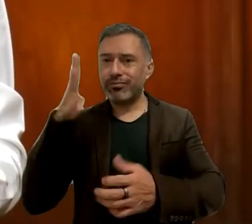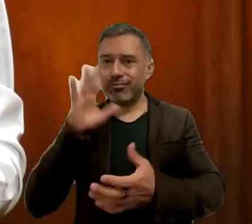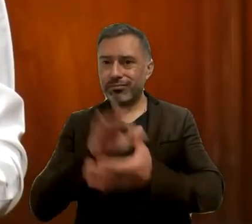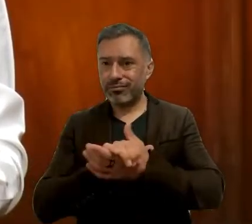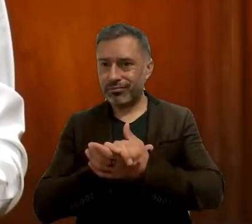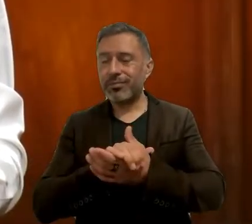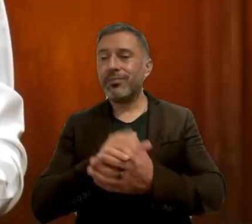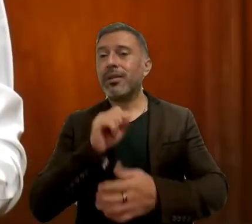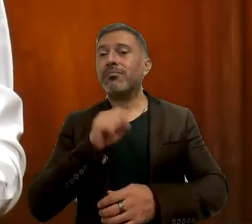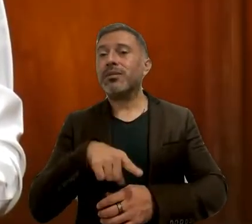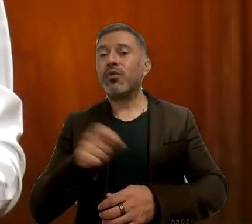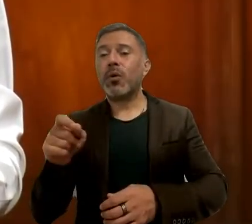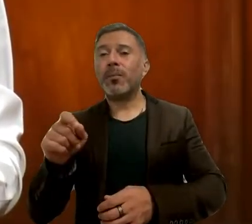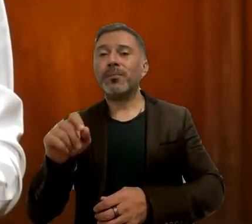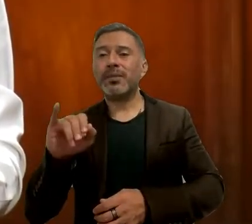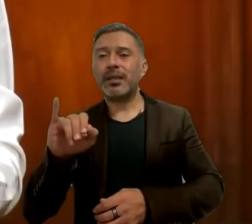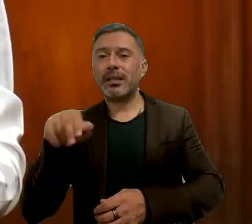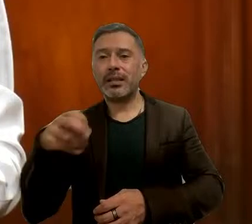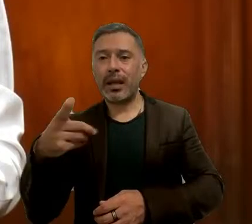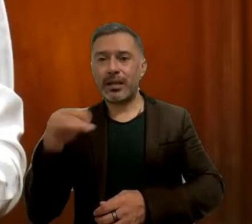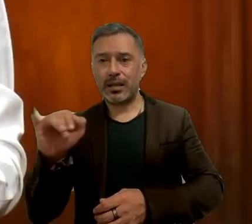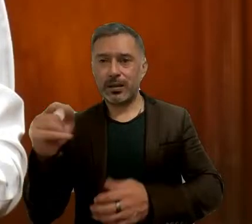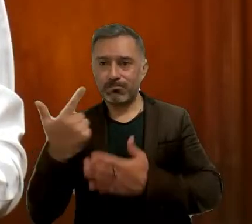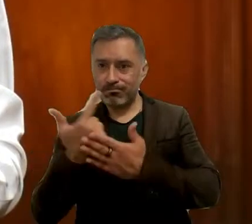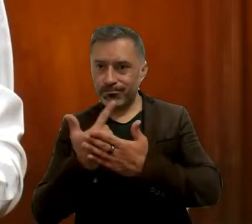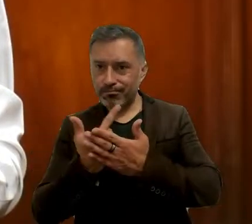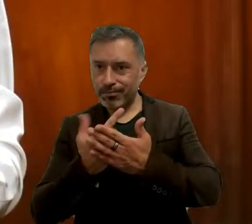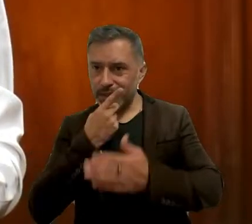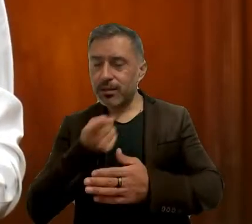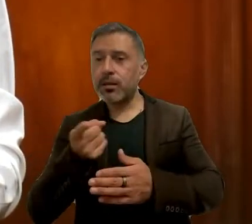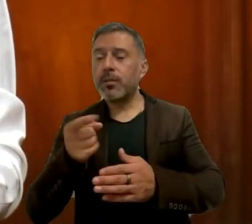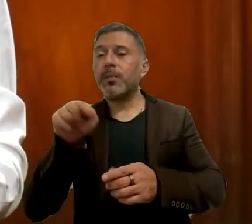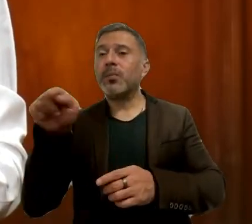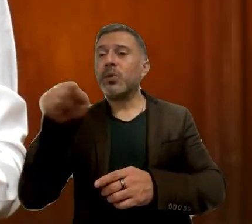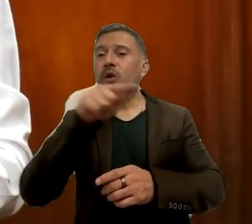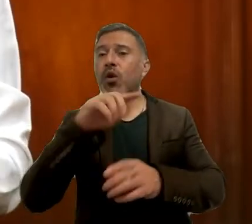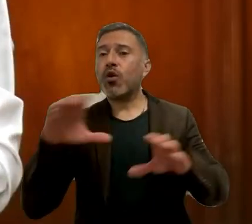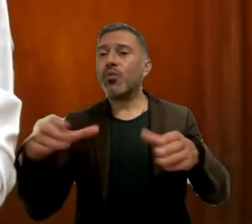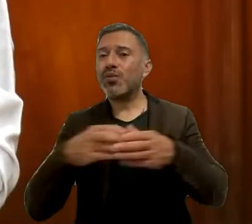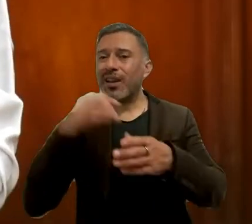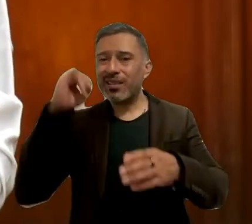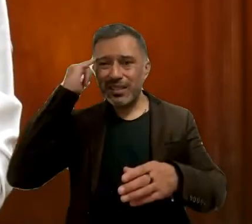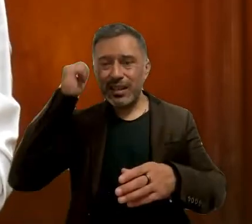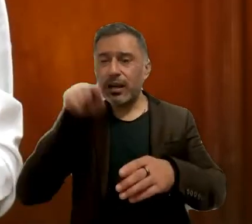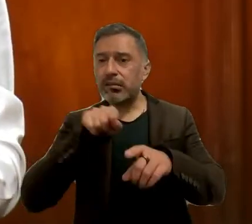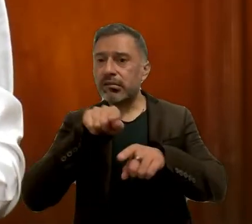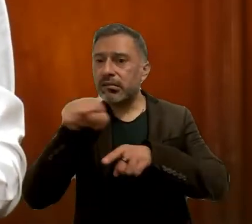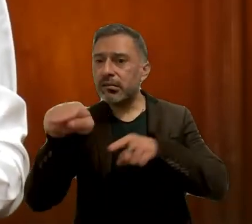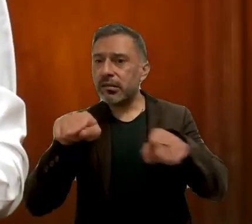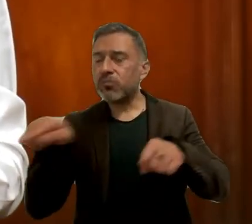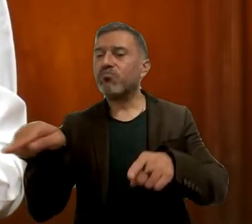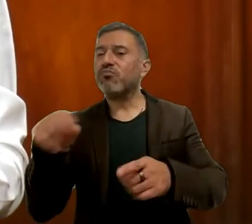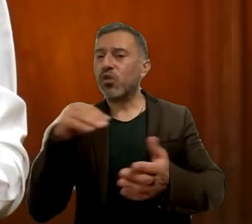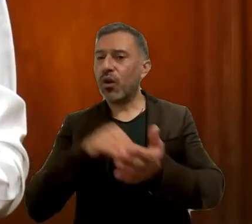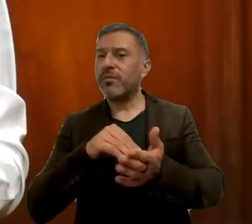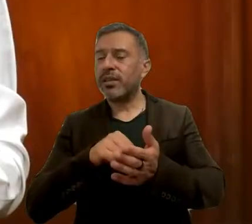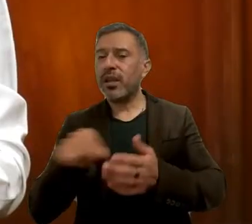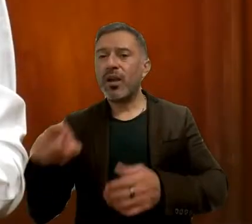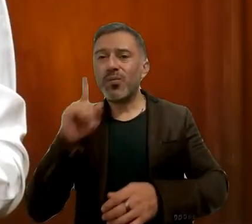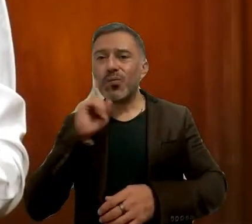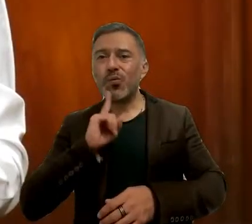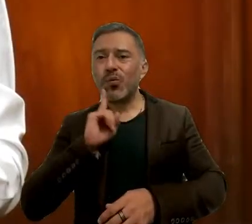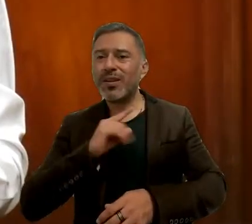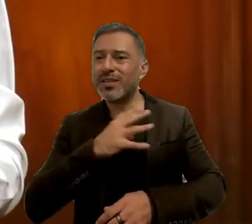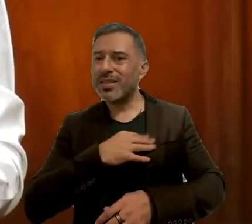de Población, en algunas comunidades indígenas continúa practicándose para dar a las hijas en matrimonio